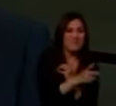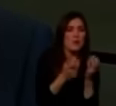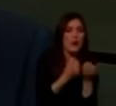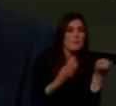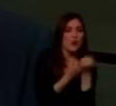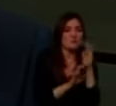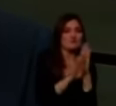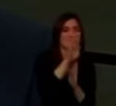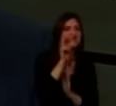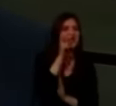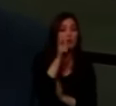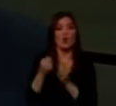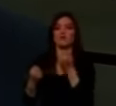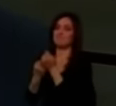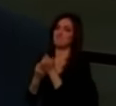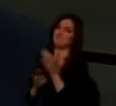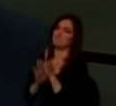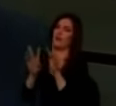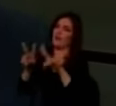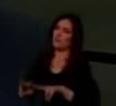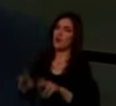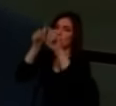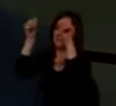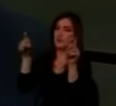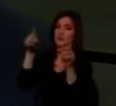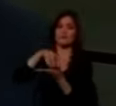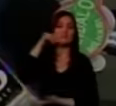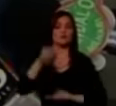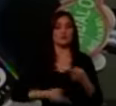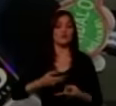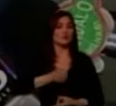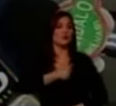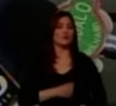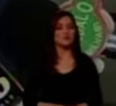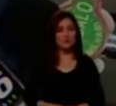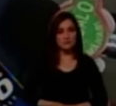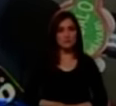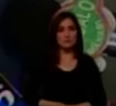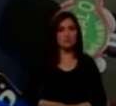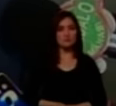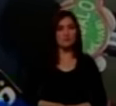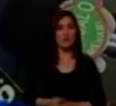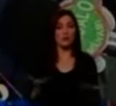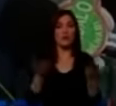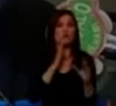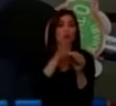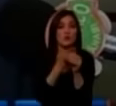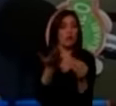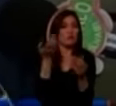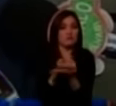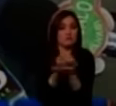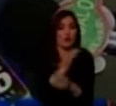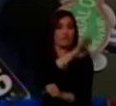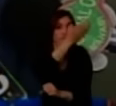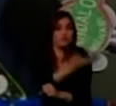que además favorezca también al sector empresarial y emprendedor ecuatoriano. Si se pretende dinamizar la economía, fortalecer